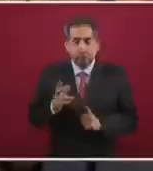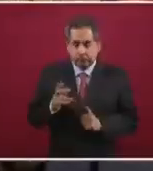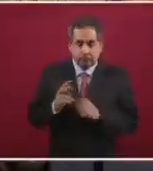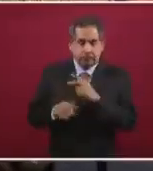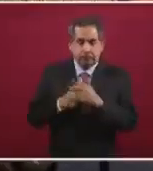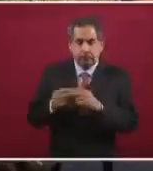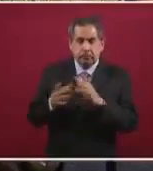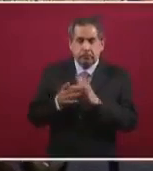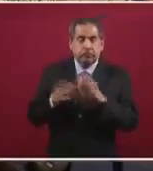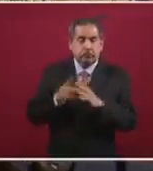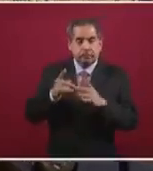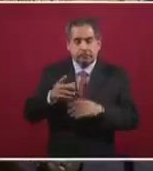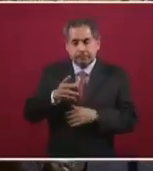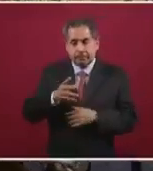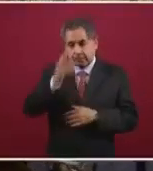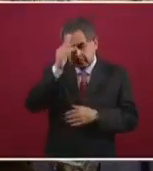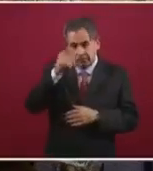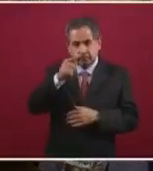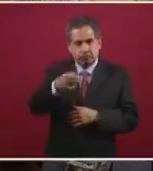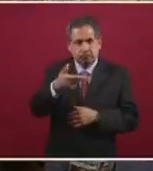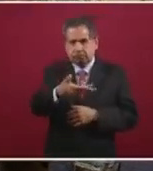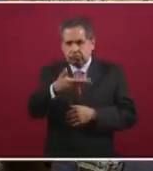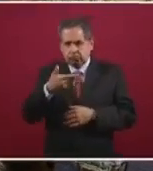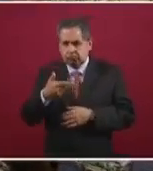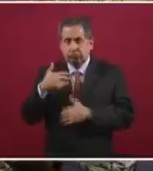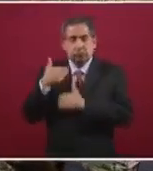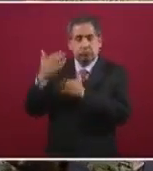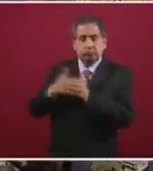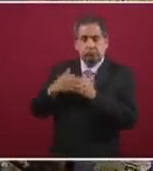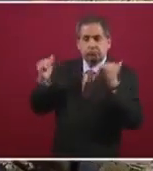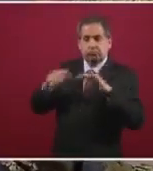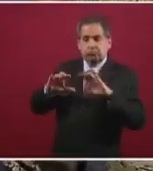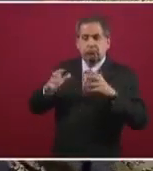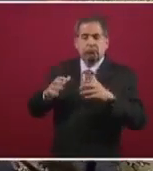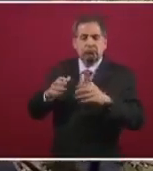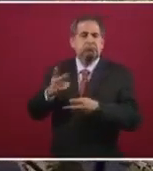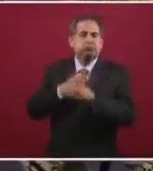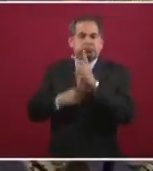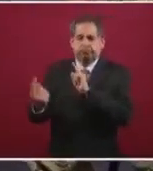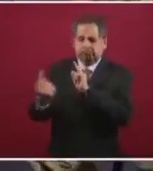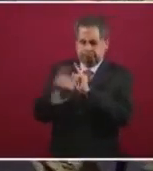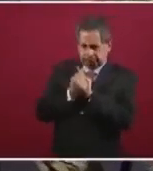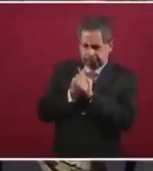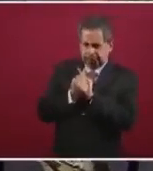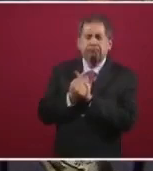vamos a tomar en cuenta tu petición para recibir